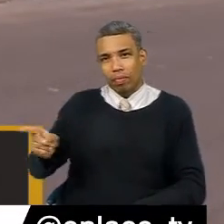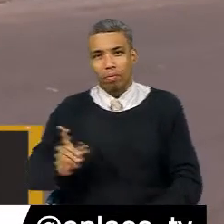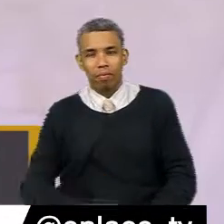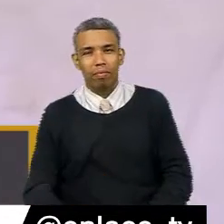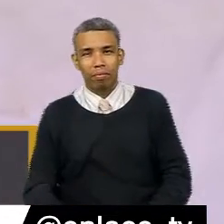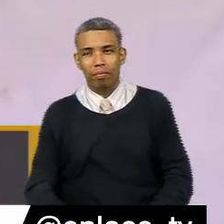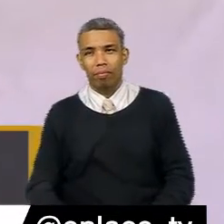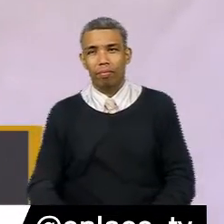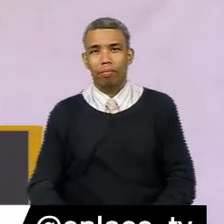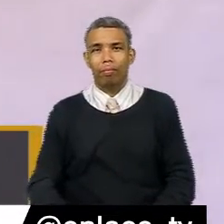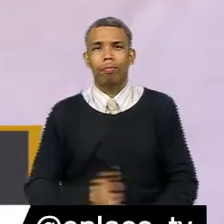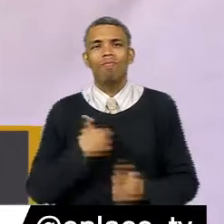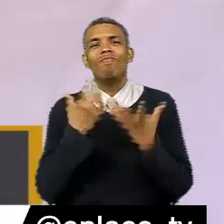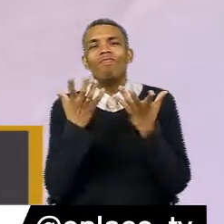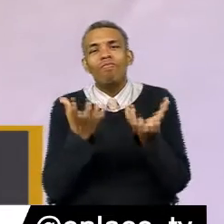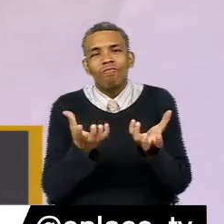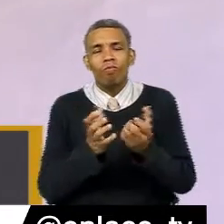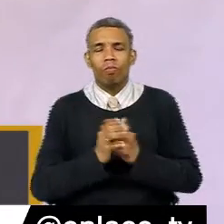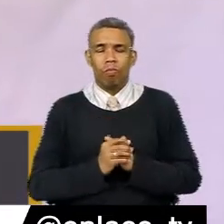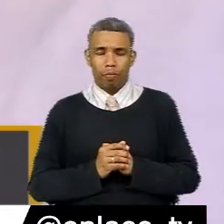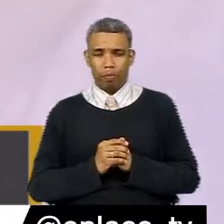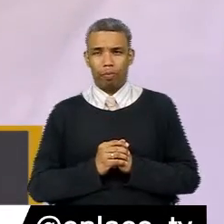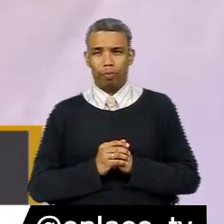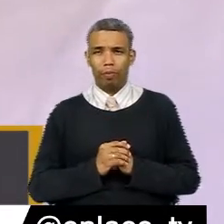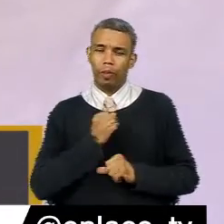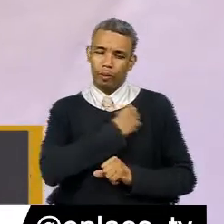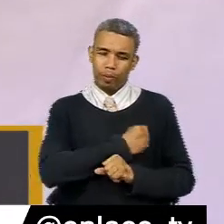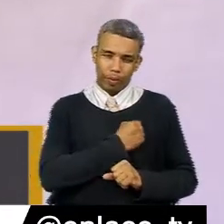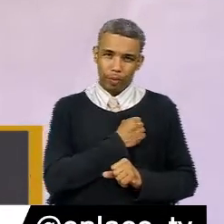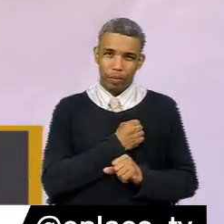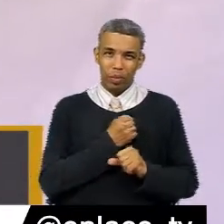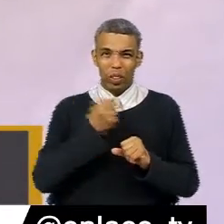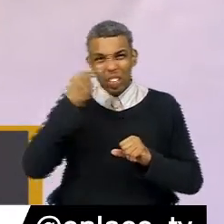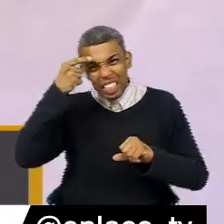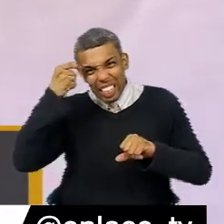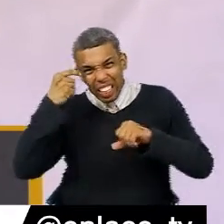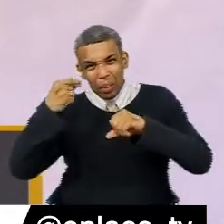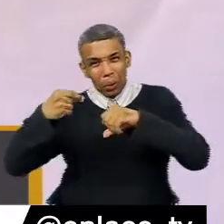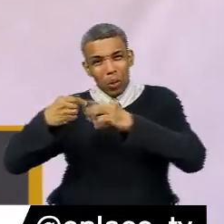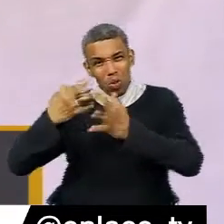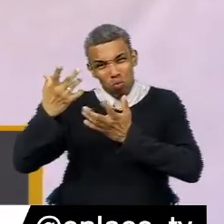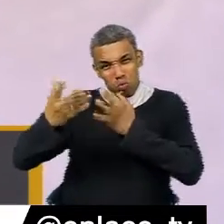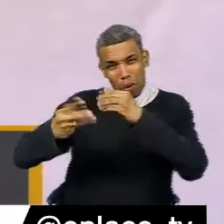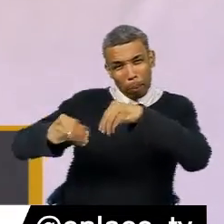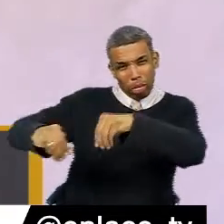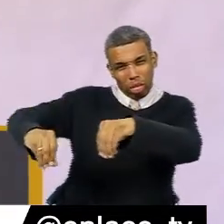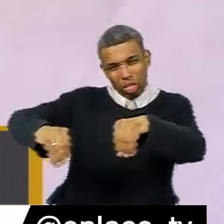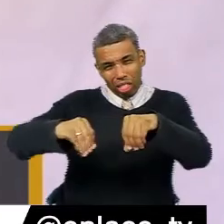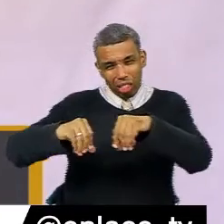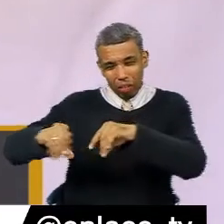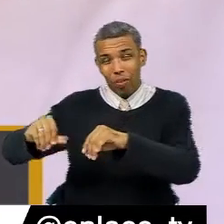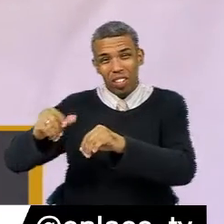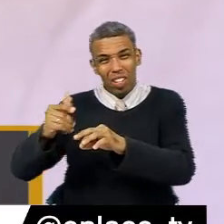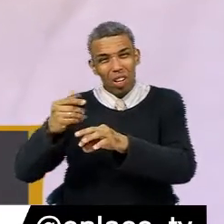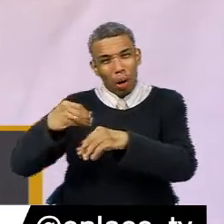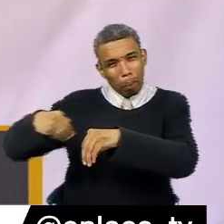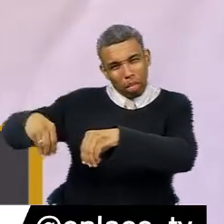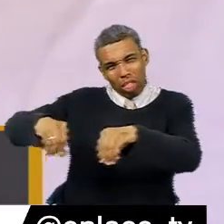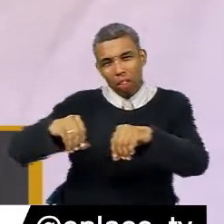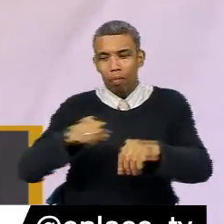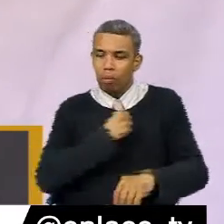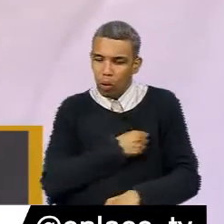Entonces lo que queremos es que ellos se acerquen a retirar el mugre que dejaron con el incendio de la moto y que nos arreglen